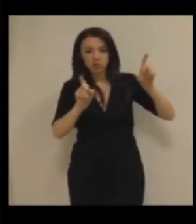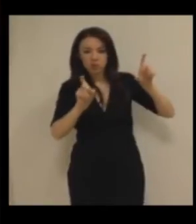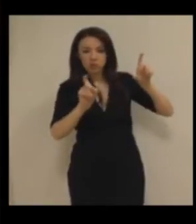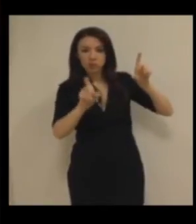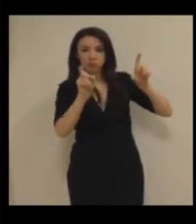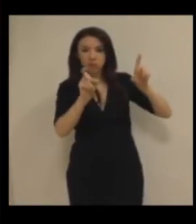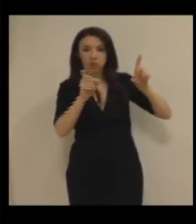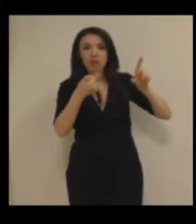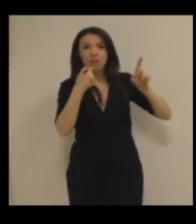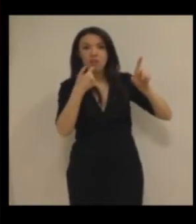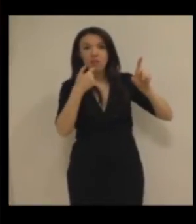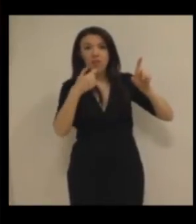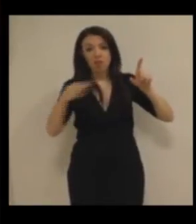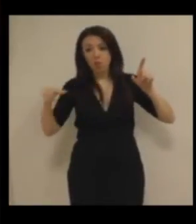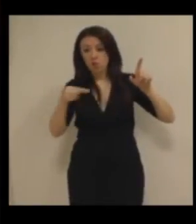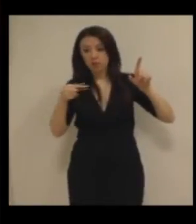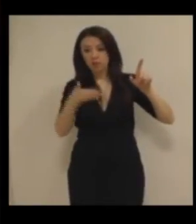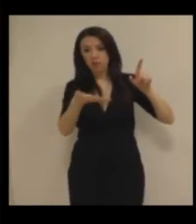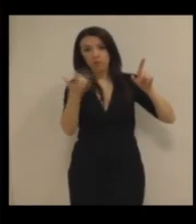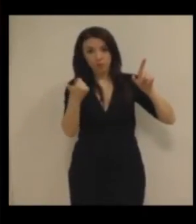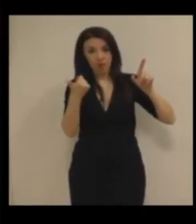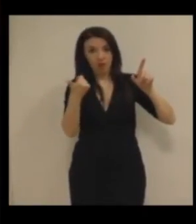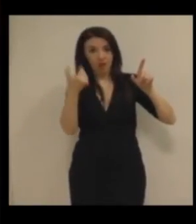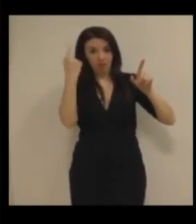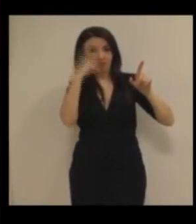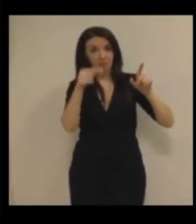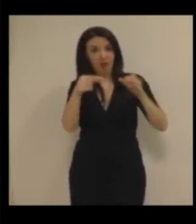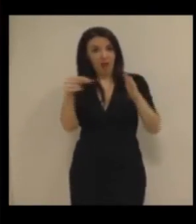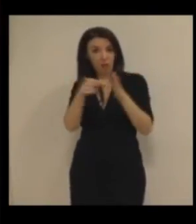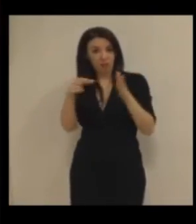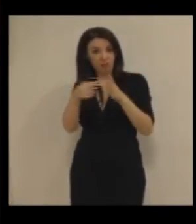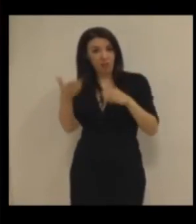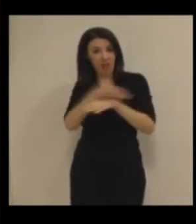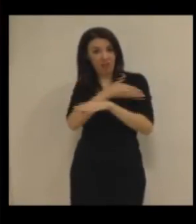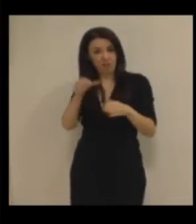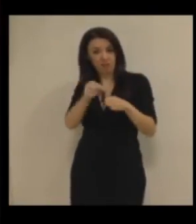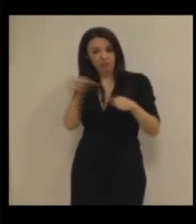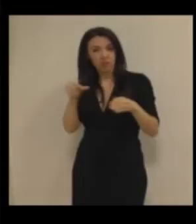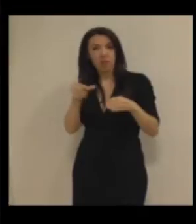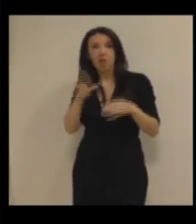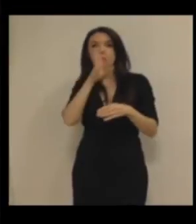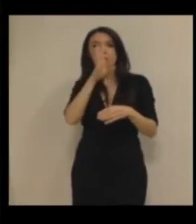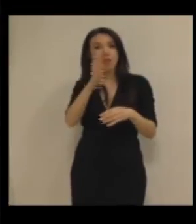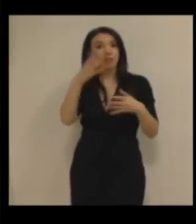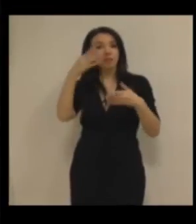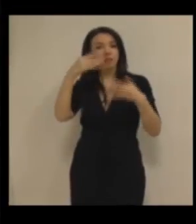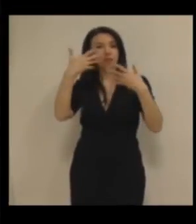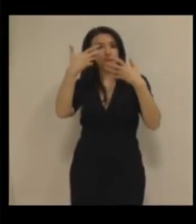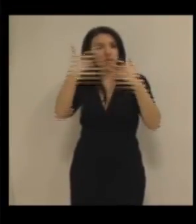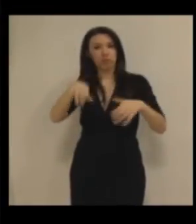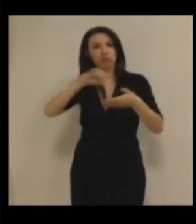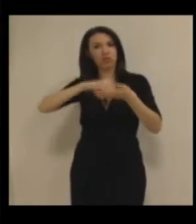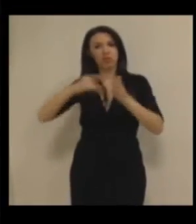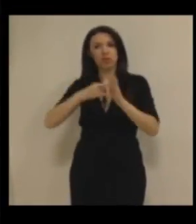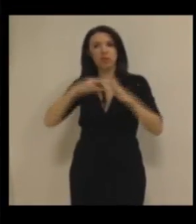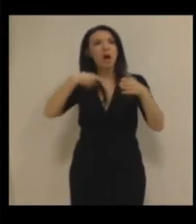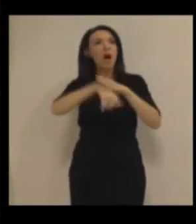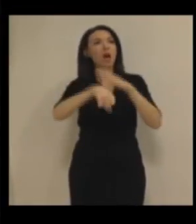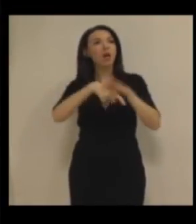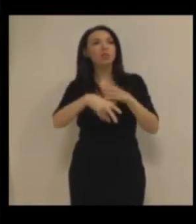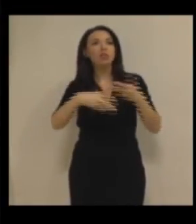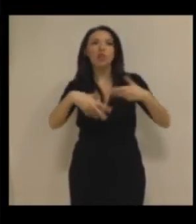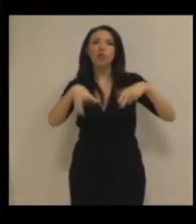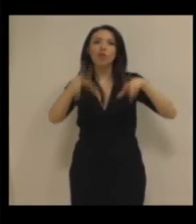sacar el USB y sacarlo, ¿de acuerdo? Sino que directamente cuando el sistema terminas de hacer tu gestión con la